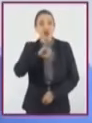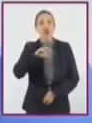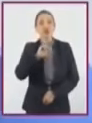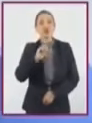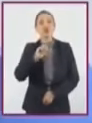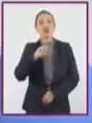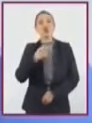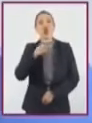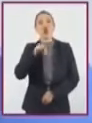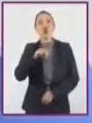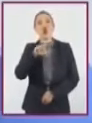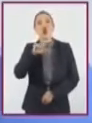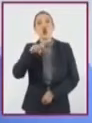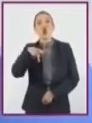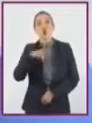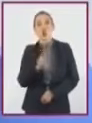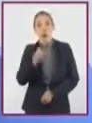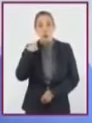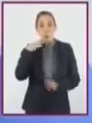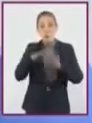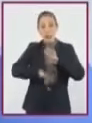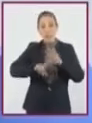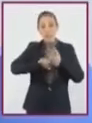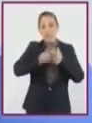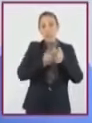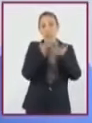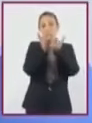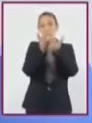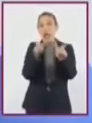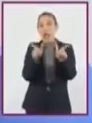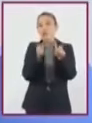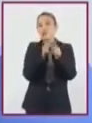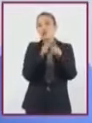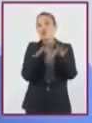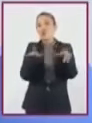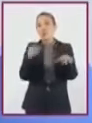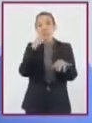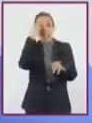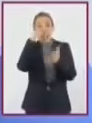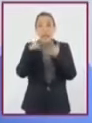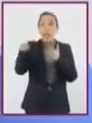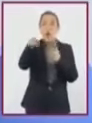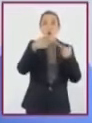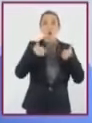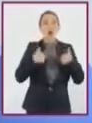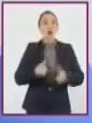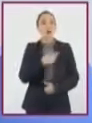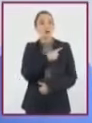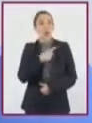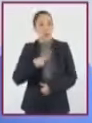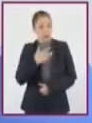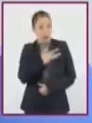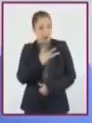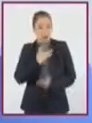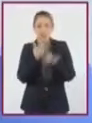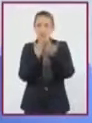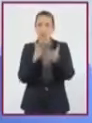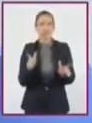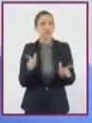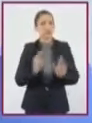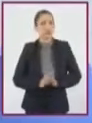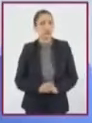Locke estableció las bases del liberalismo, ya que consideraba que los seres humanos debían gozar de